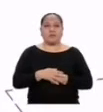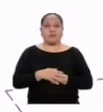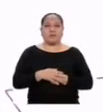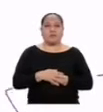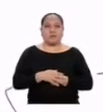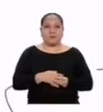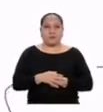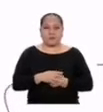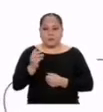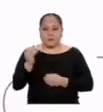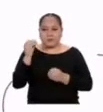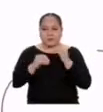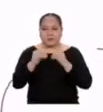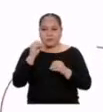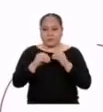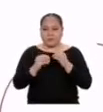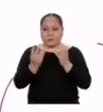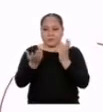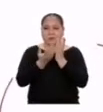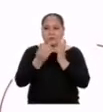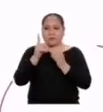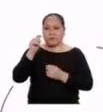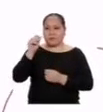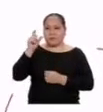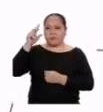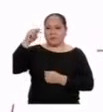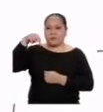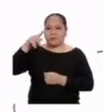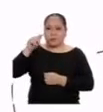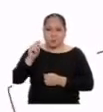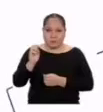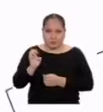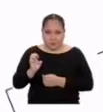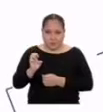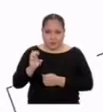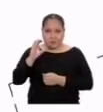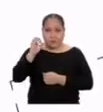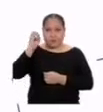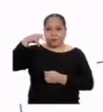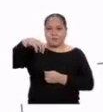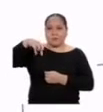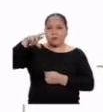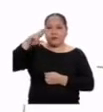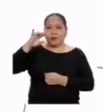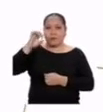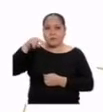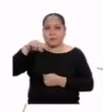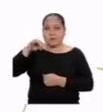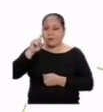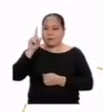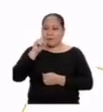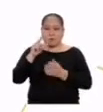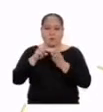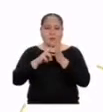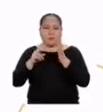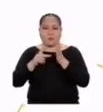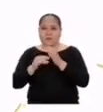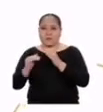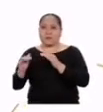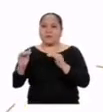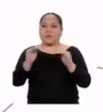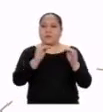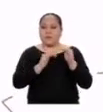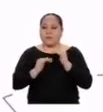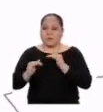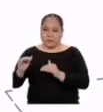reivindicar una escuela con talante comprensivo no significa en ningún caso reclamar uniformidad para todos los